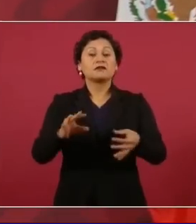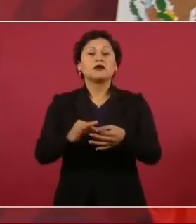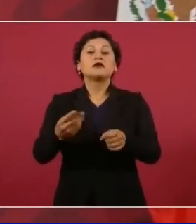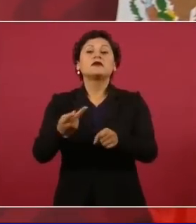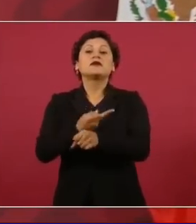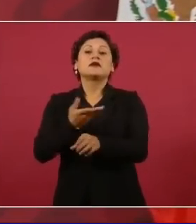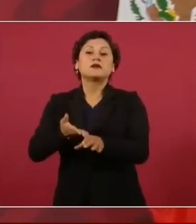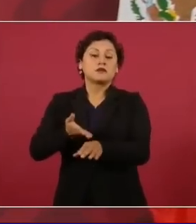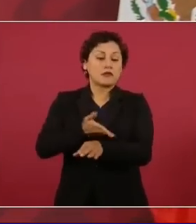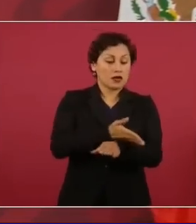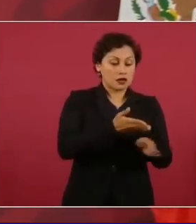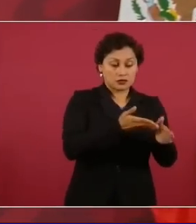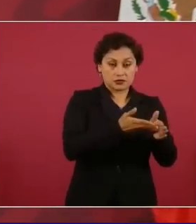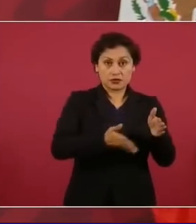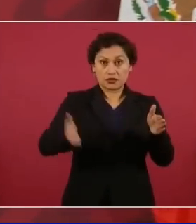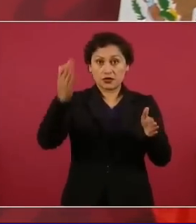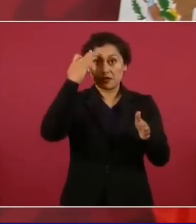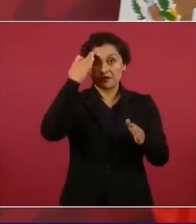del periodo neoliberal.